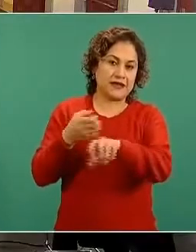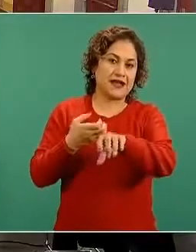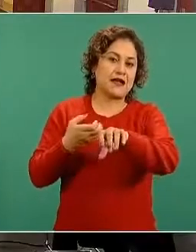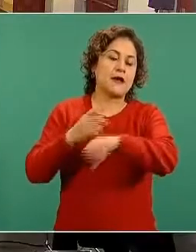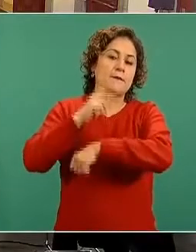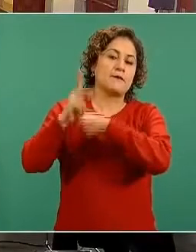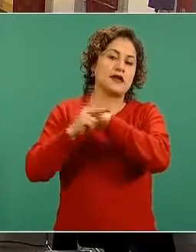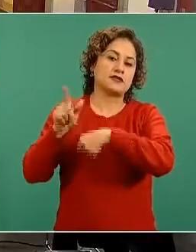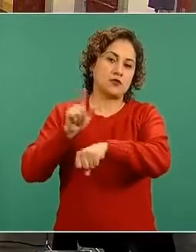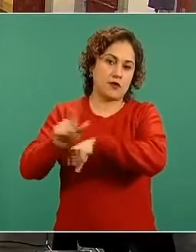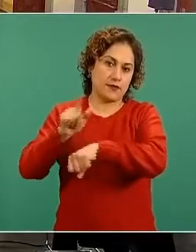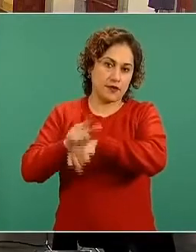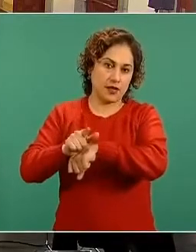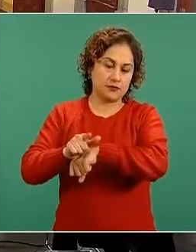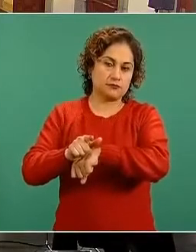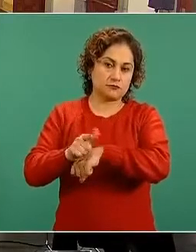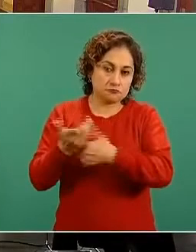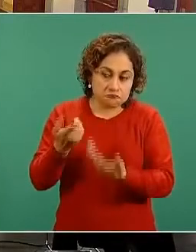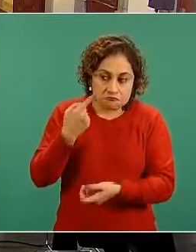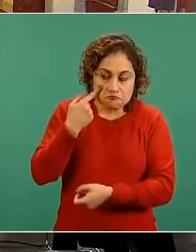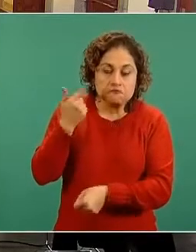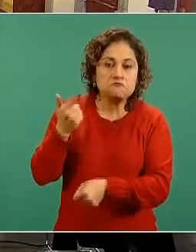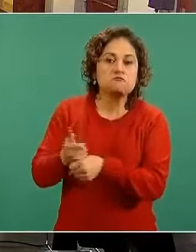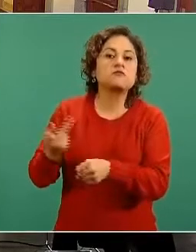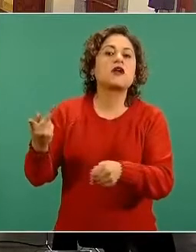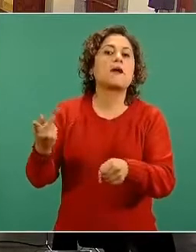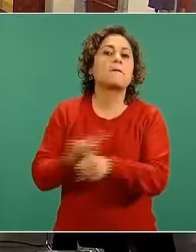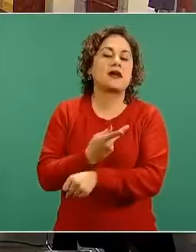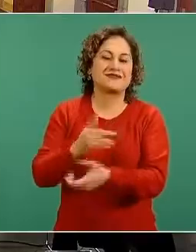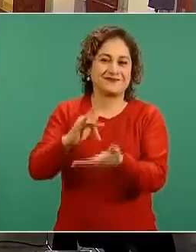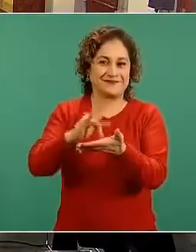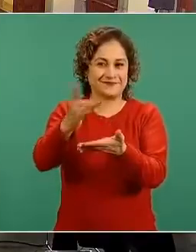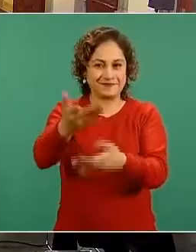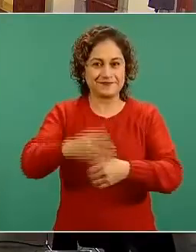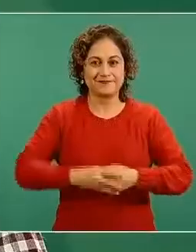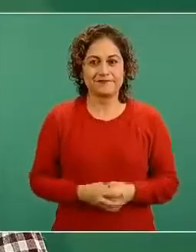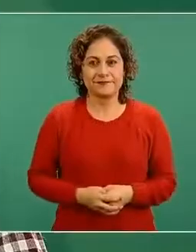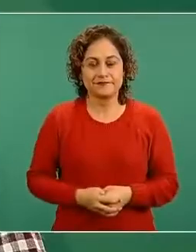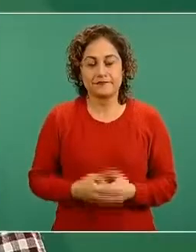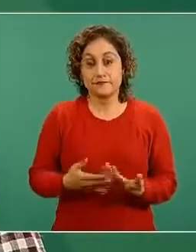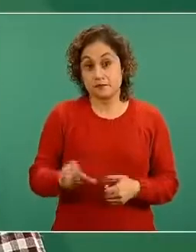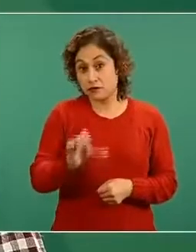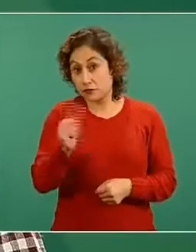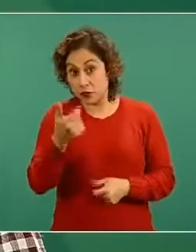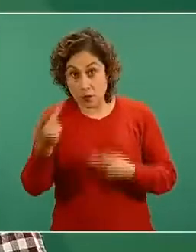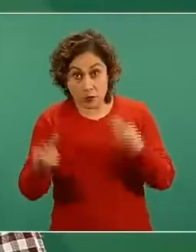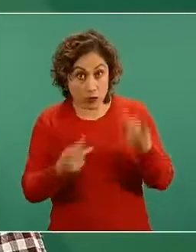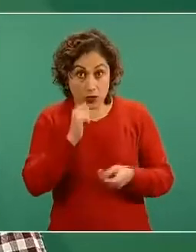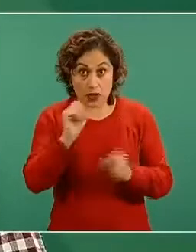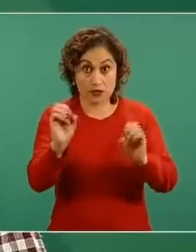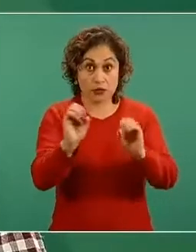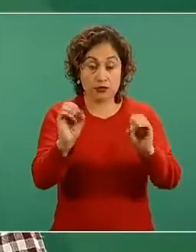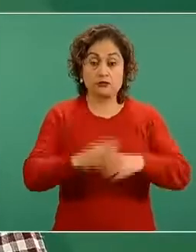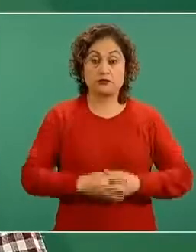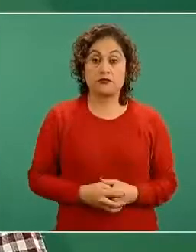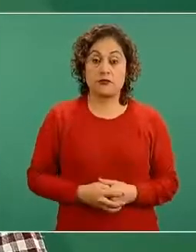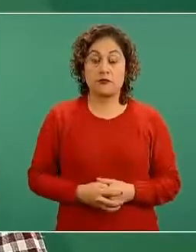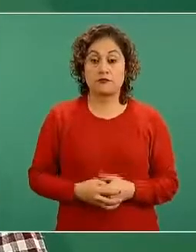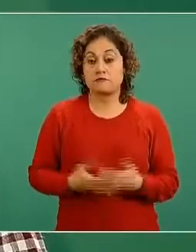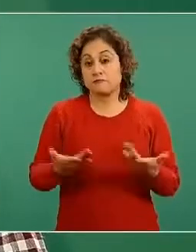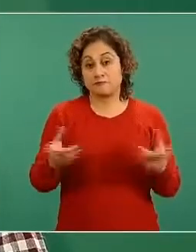Arturo. Pues muy bien, si no hay otra consideración, aquí terminamos. Hoy